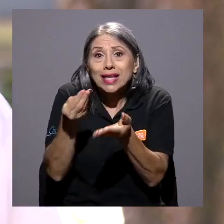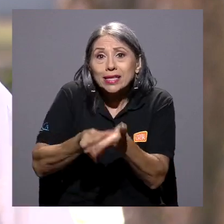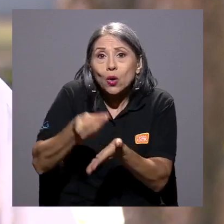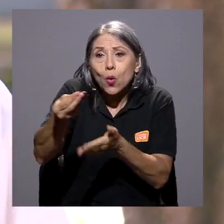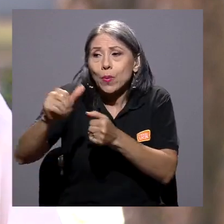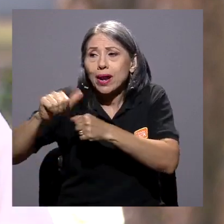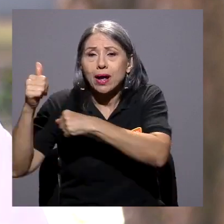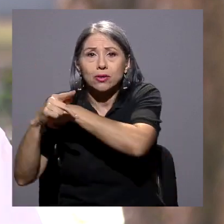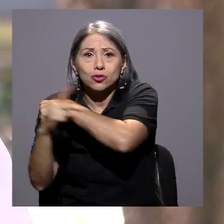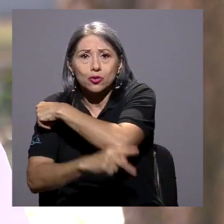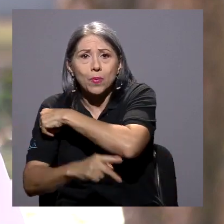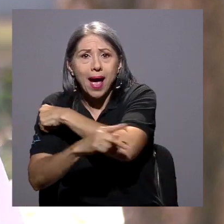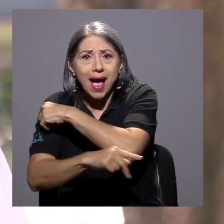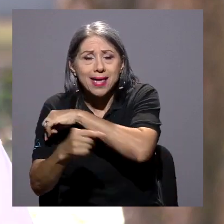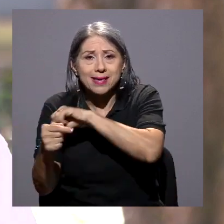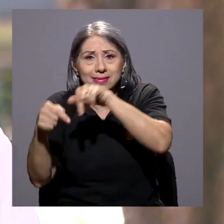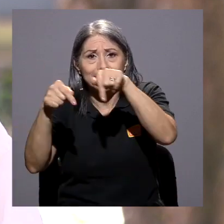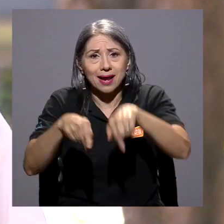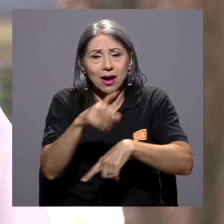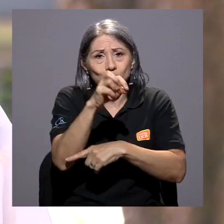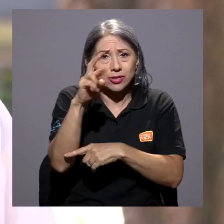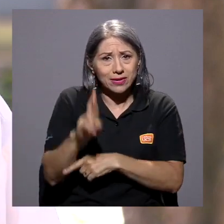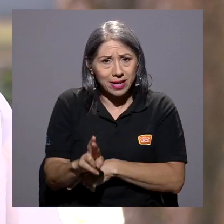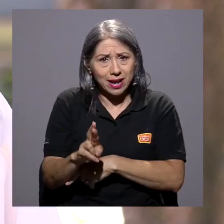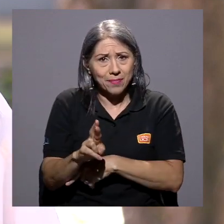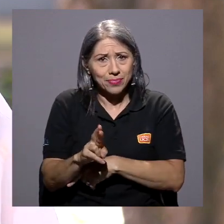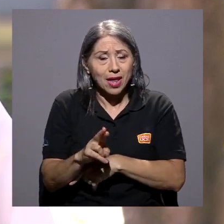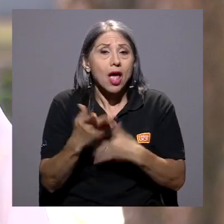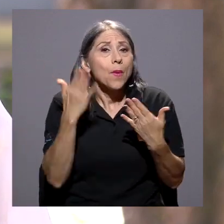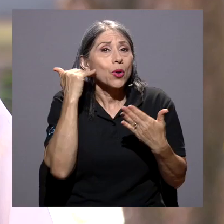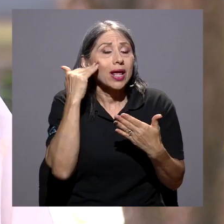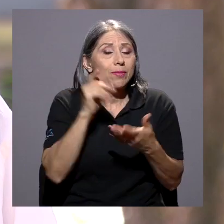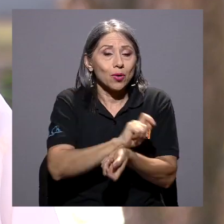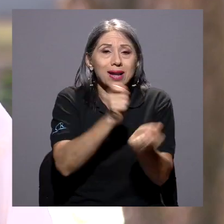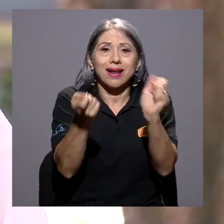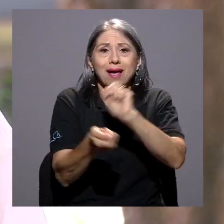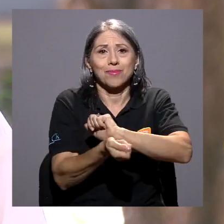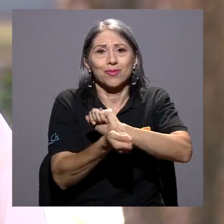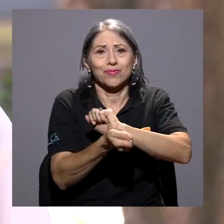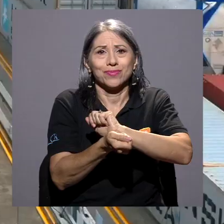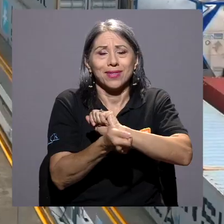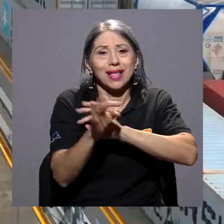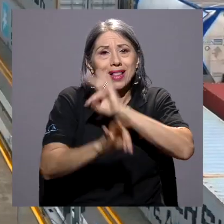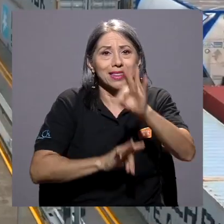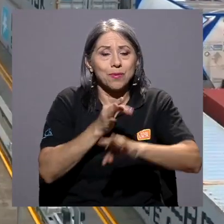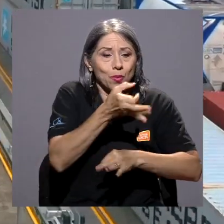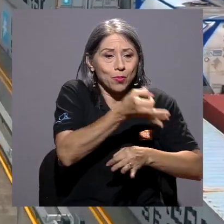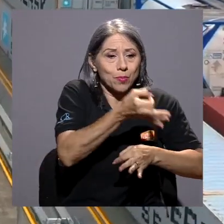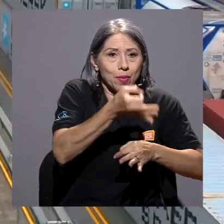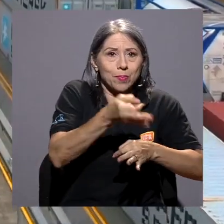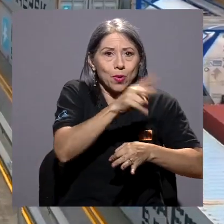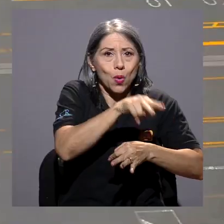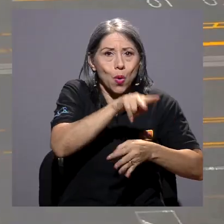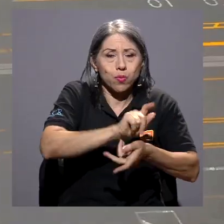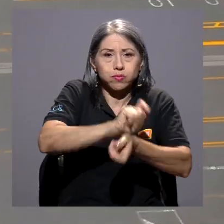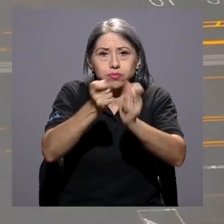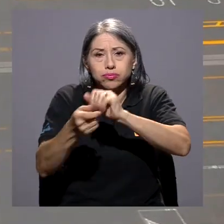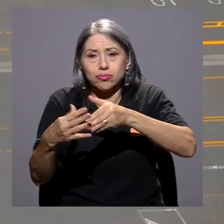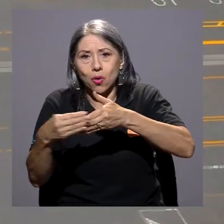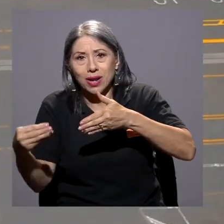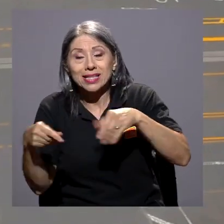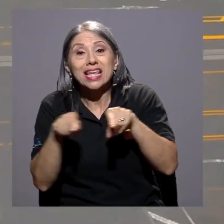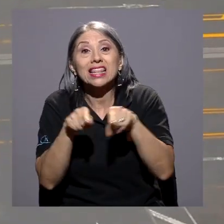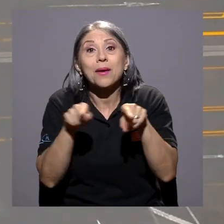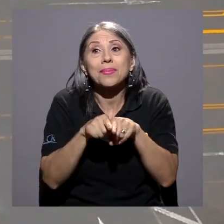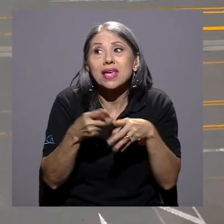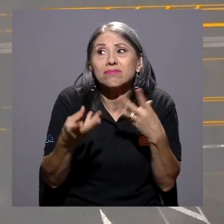Costa Rica ahí responden a dos temas. Uno, que el tema cambiario, y el otro, el asunto de la competitividad del sector importador. Hay